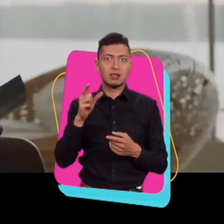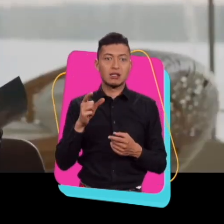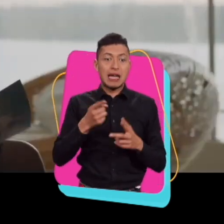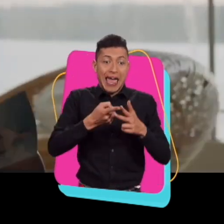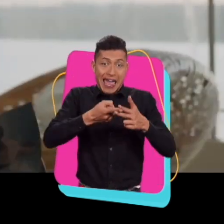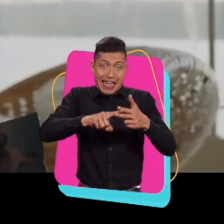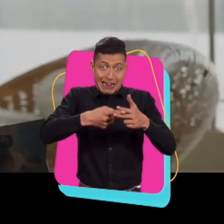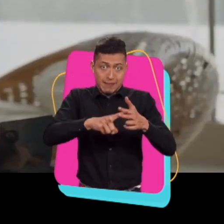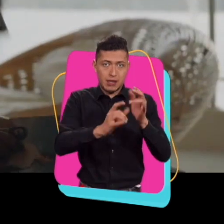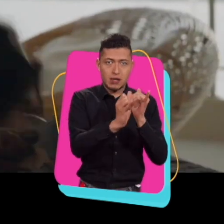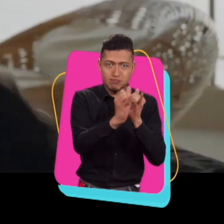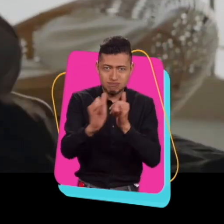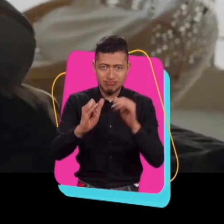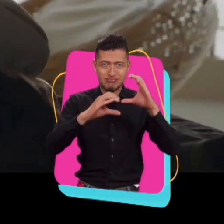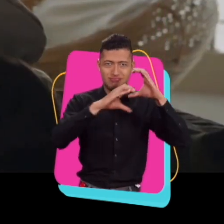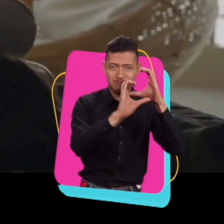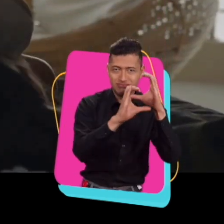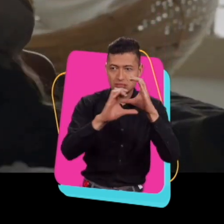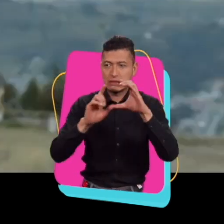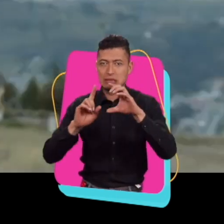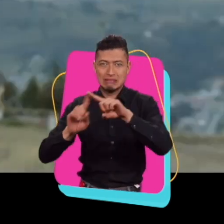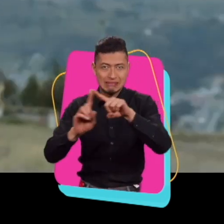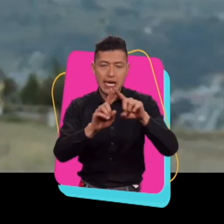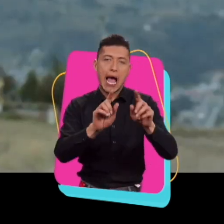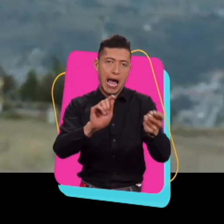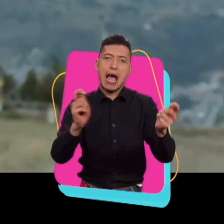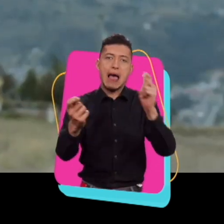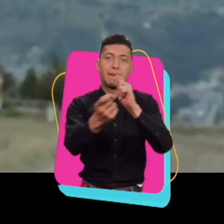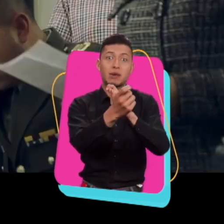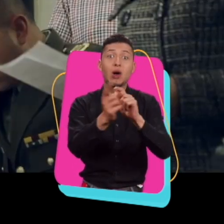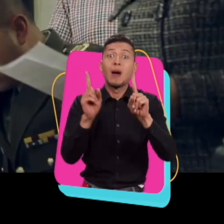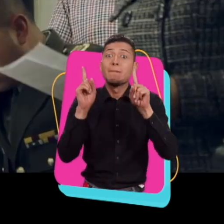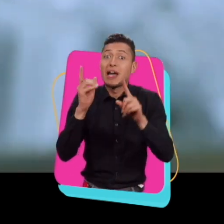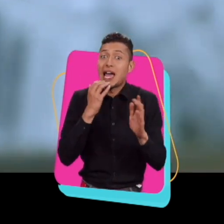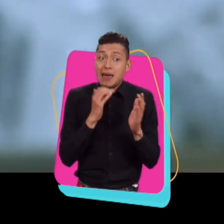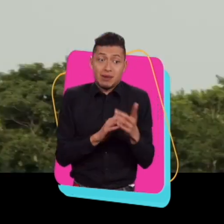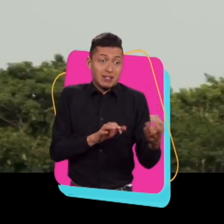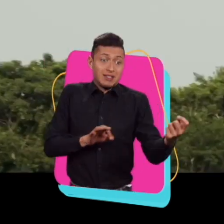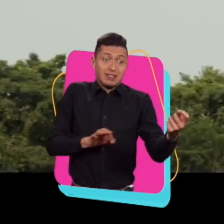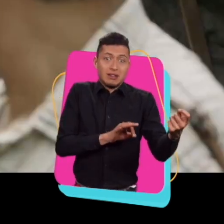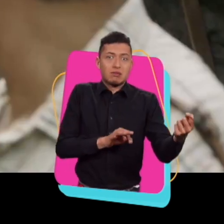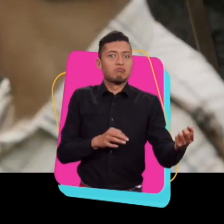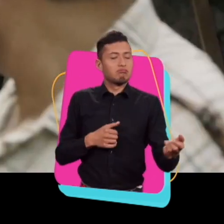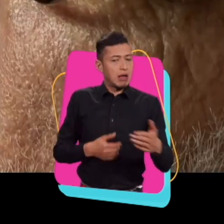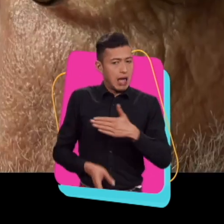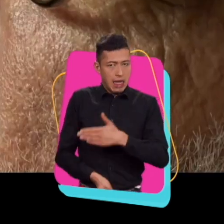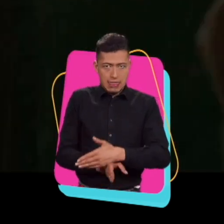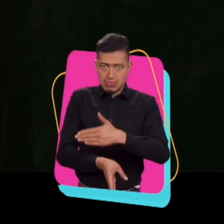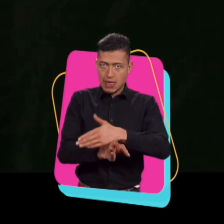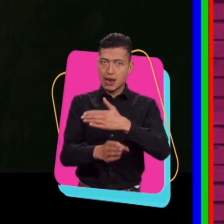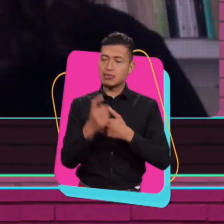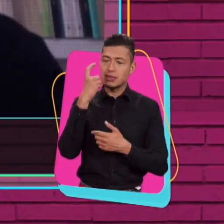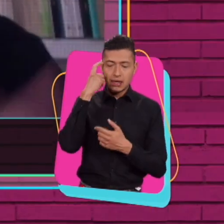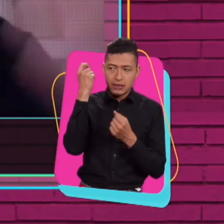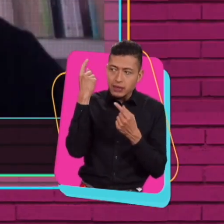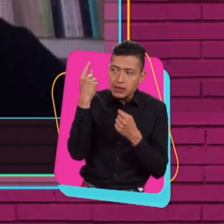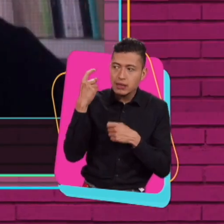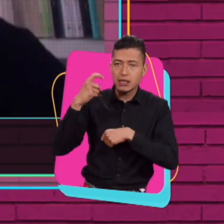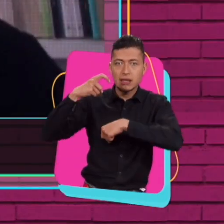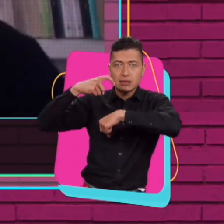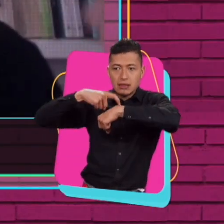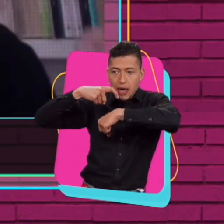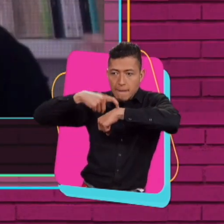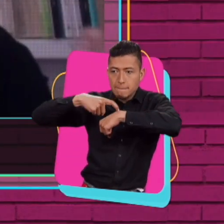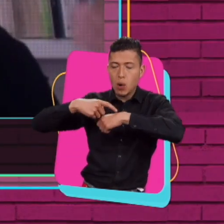y entender que lo que ha cambiado es la herramienta, pero que yo tengo que, como en el caso del violinista, seguir interpretando,